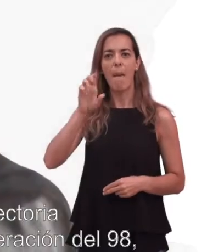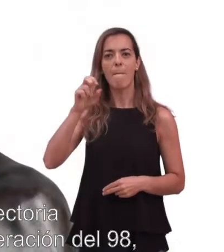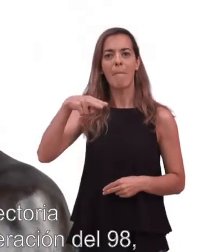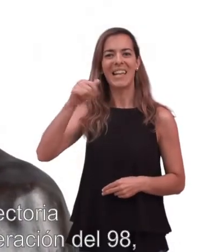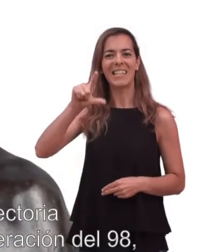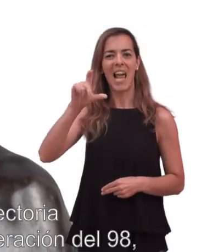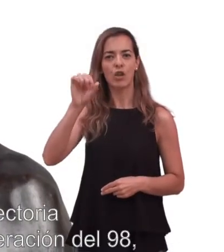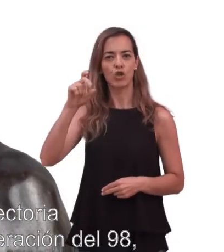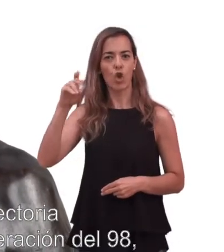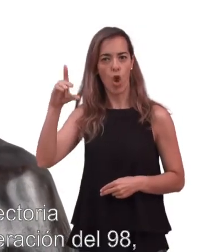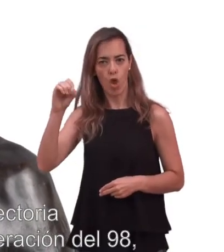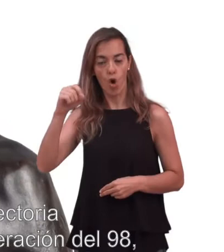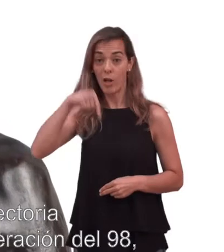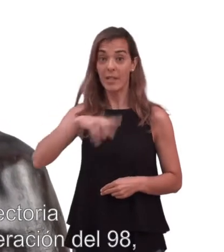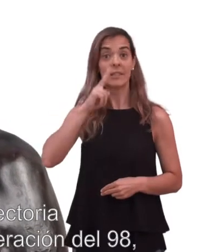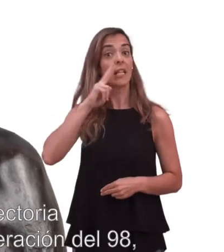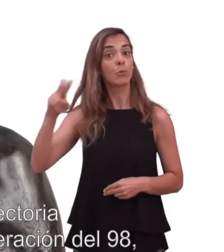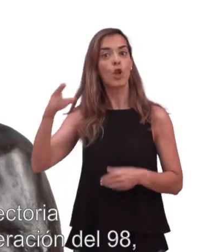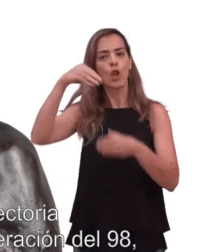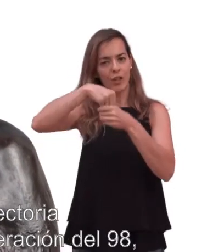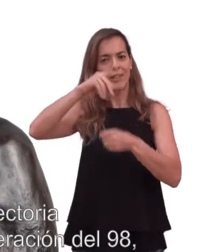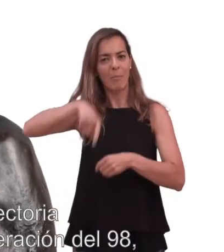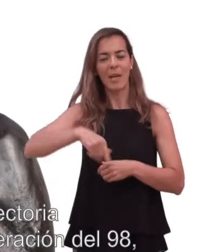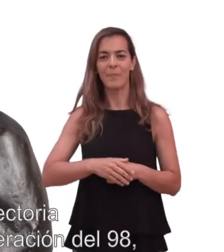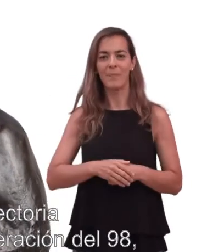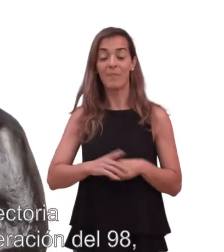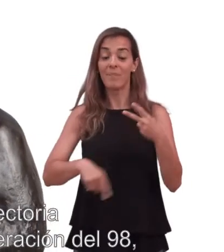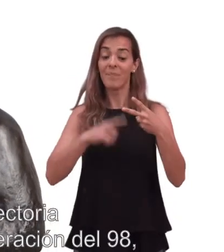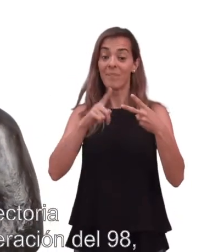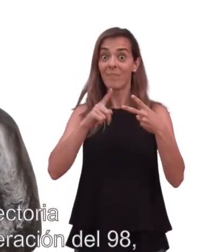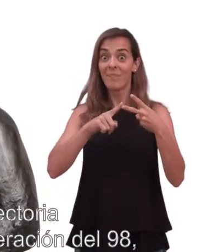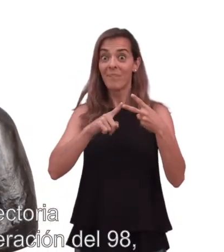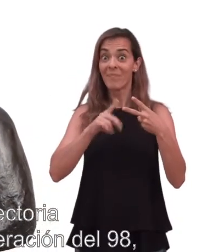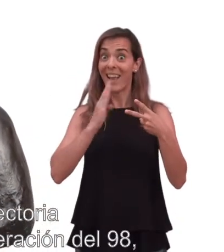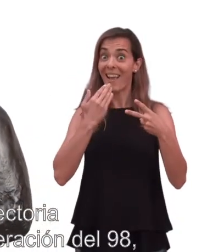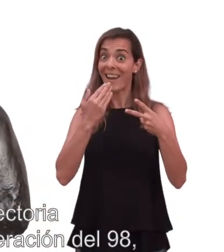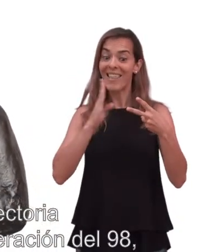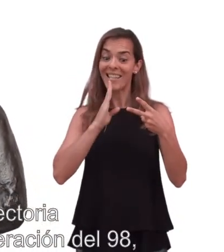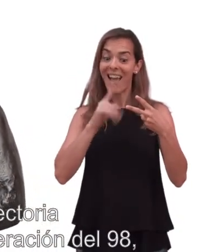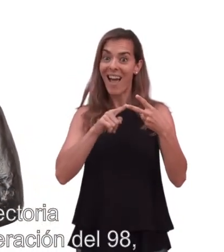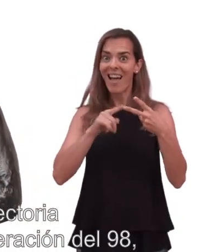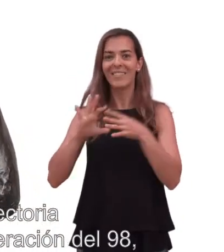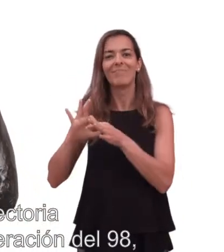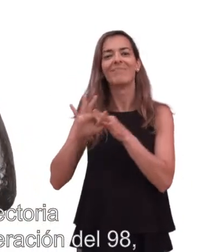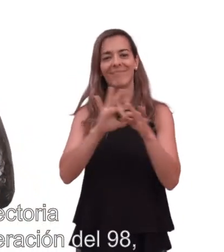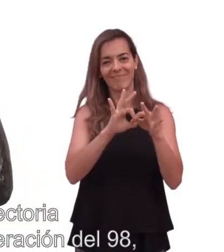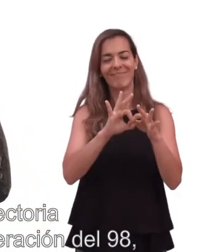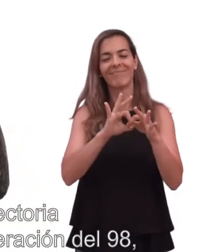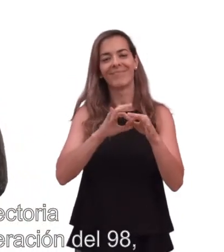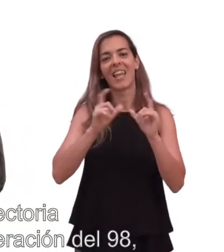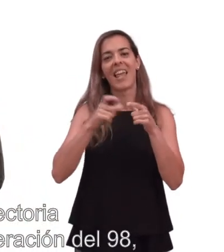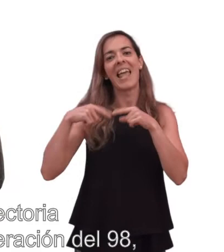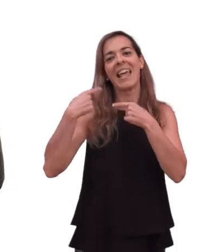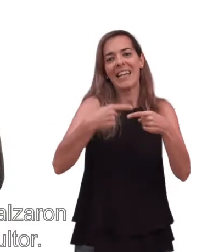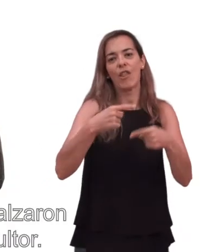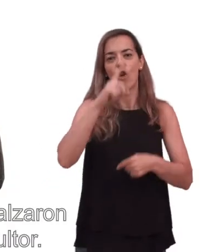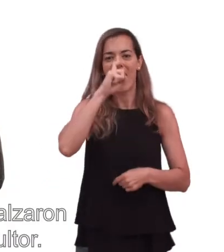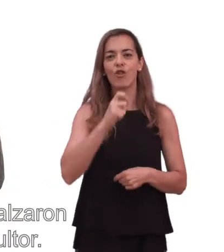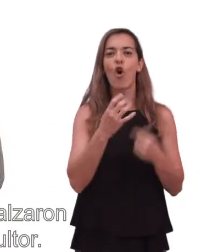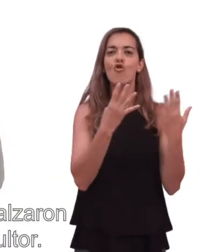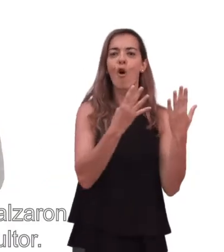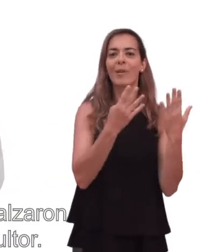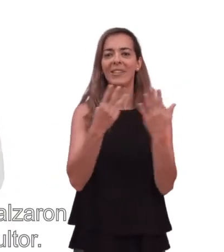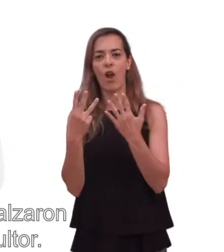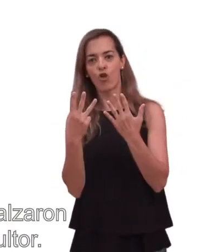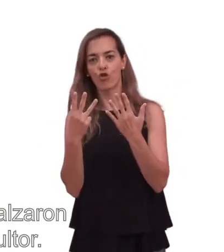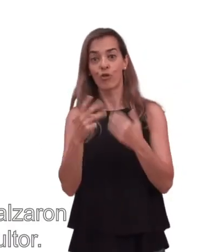Esta segunda faceta de su trayectoria es la que le sitúa en la órbita de la generación del 98, cuyos